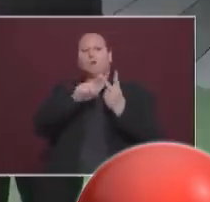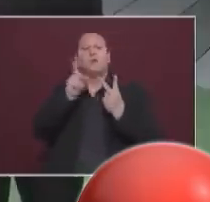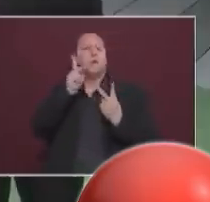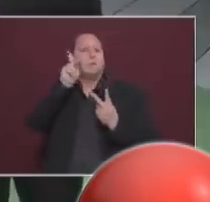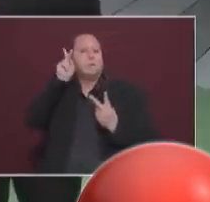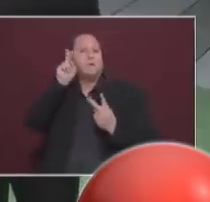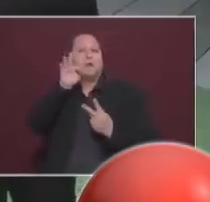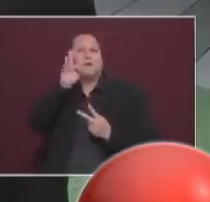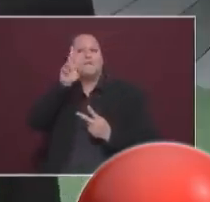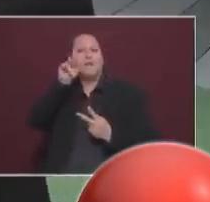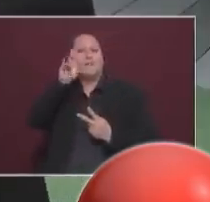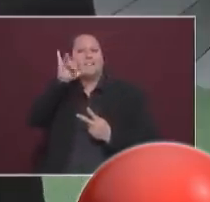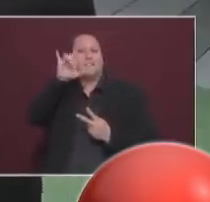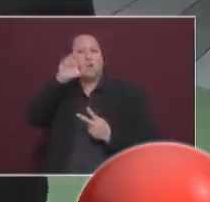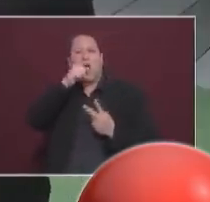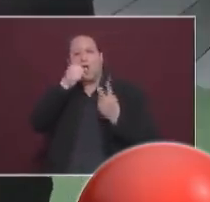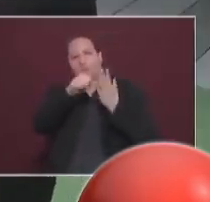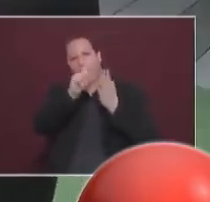para invitarlos